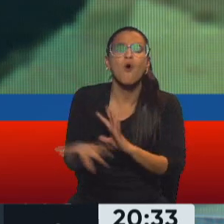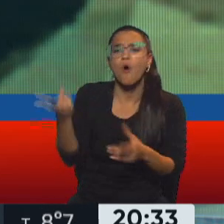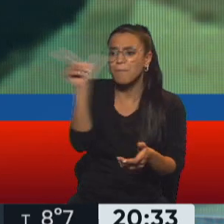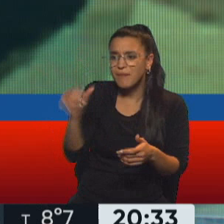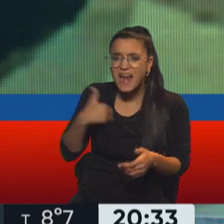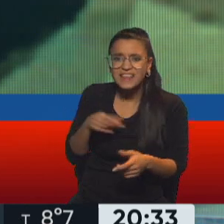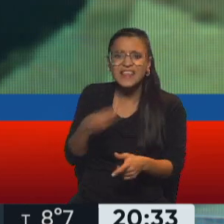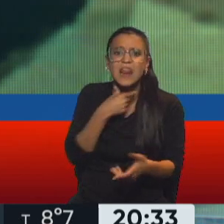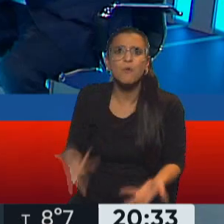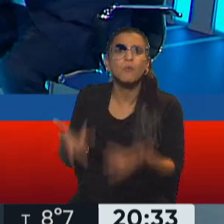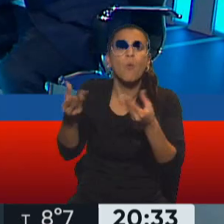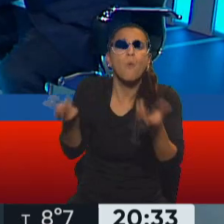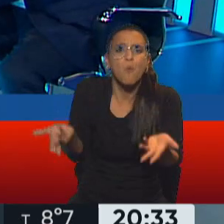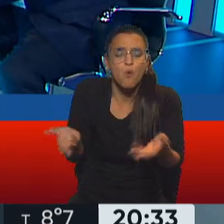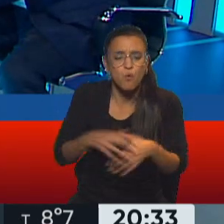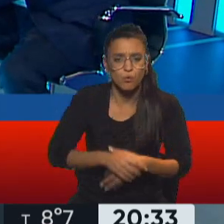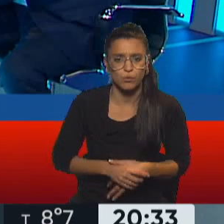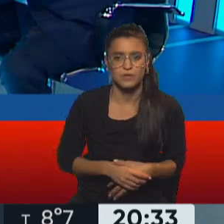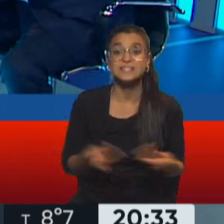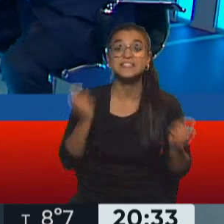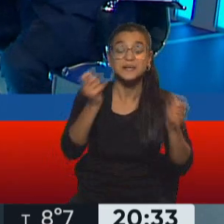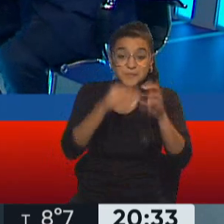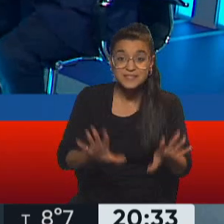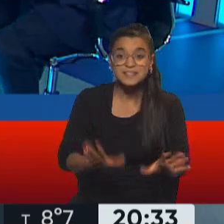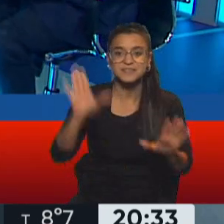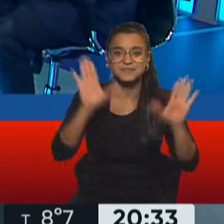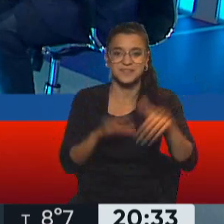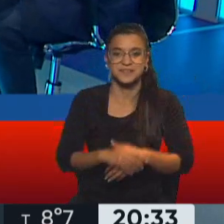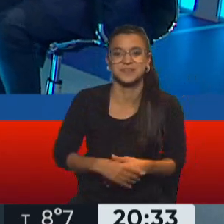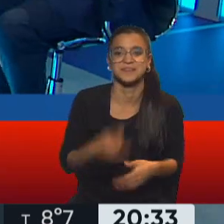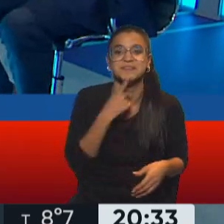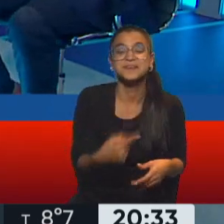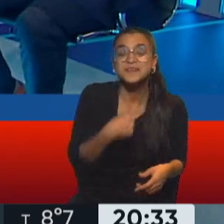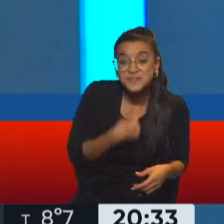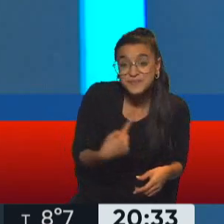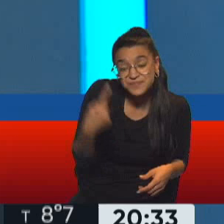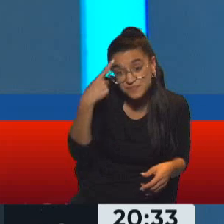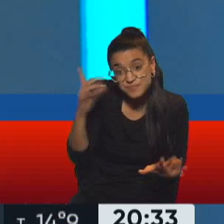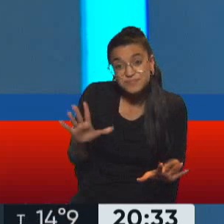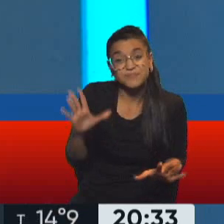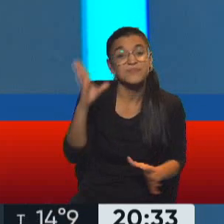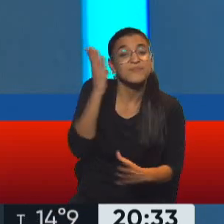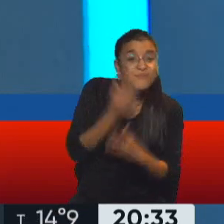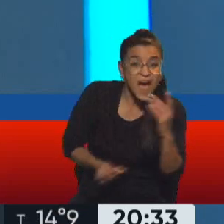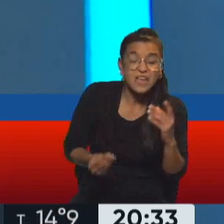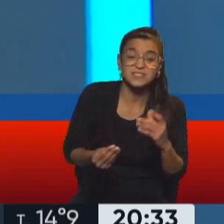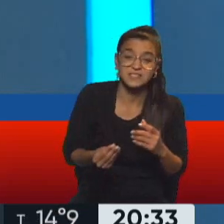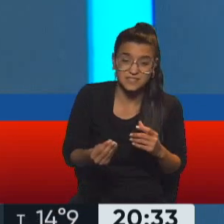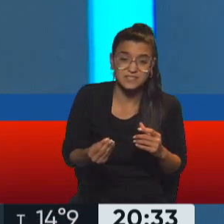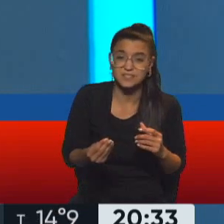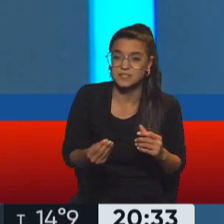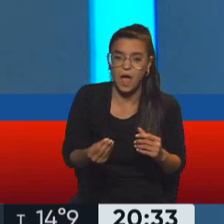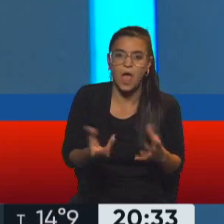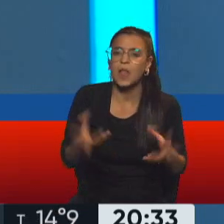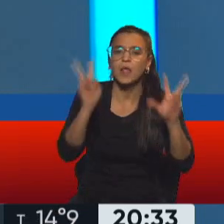queremos reconstruir. ¿Quién arranca? Sí, yo creo que, como bien decís, es un error remontar